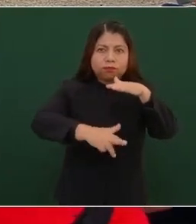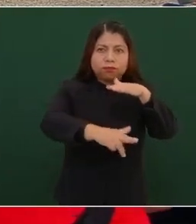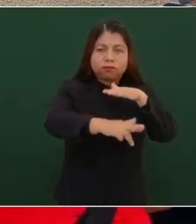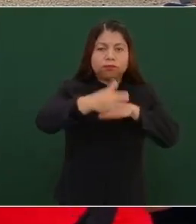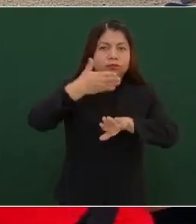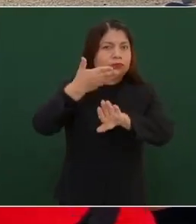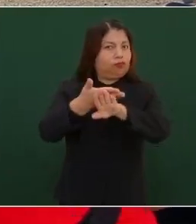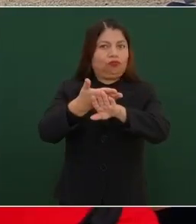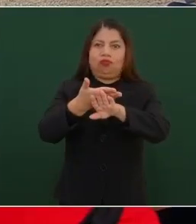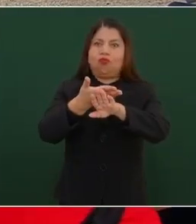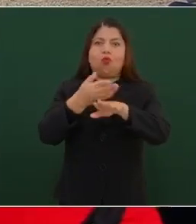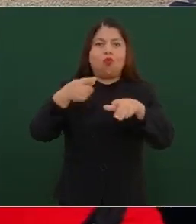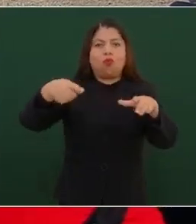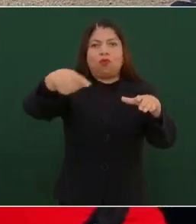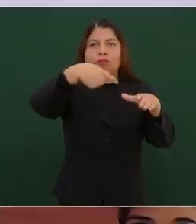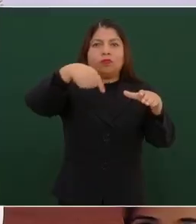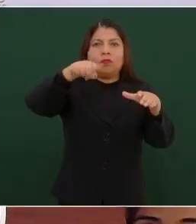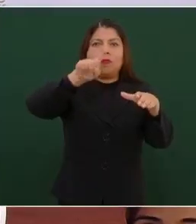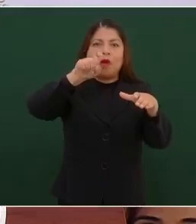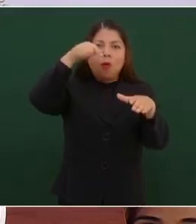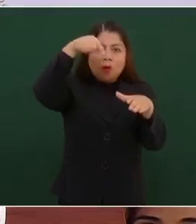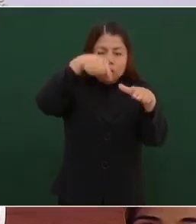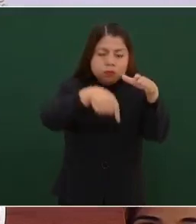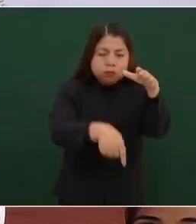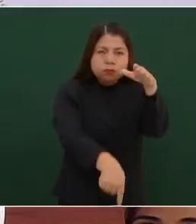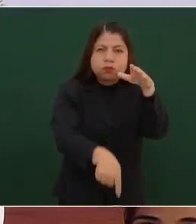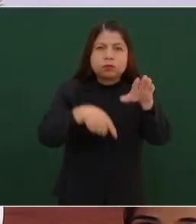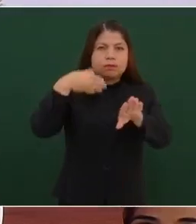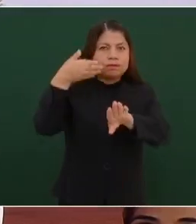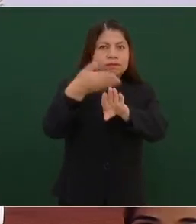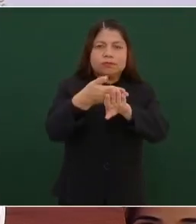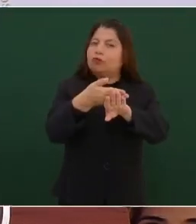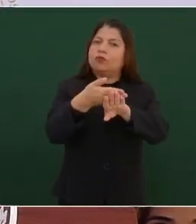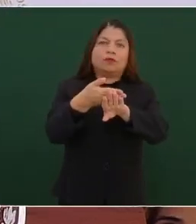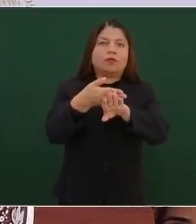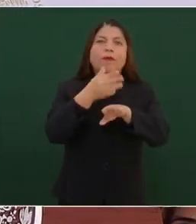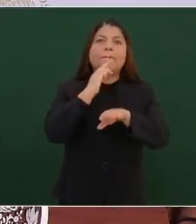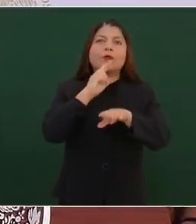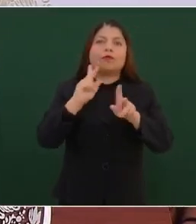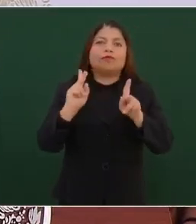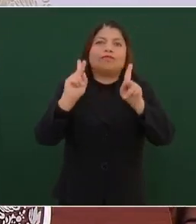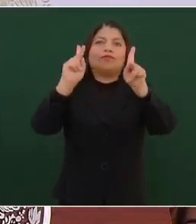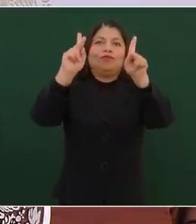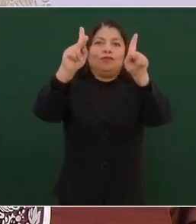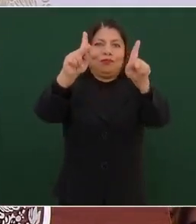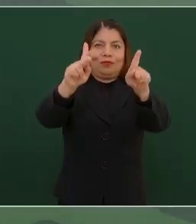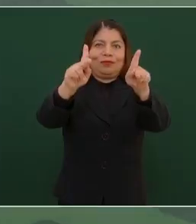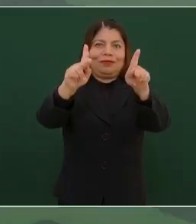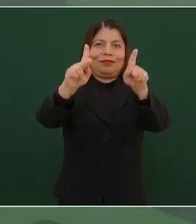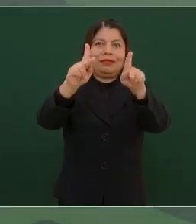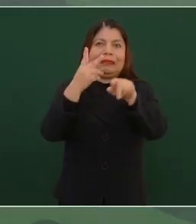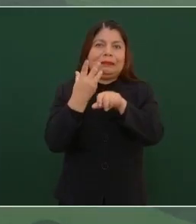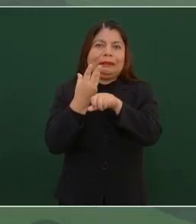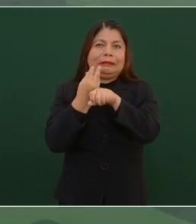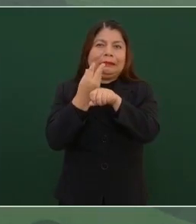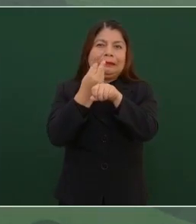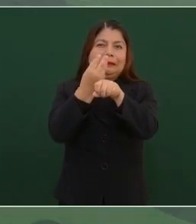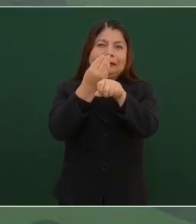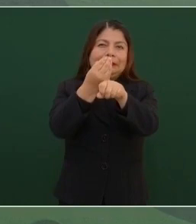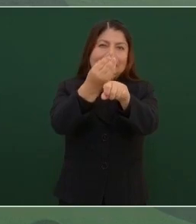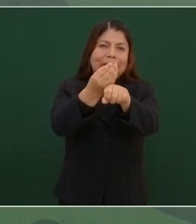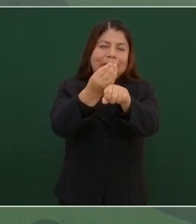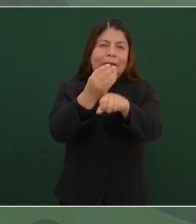cenotes, se está haciendo por arriba el tren, más de 80 kilómetros